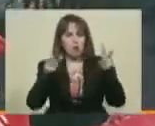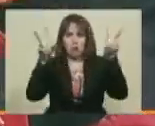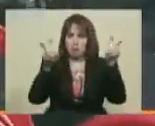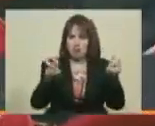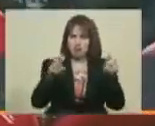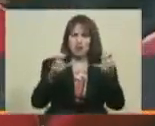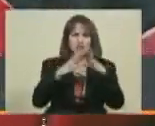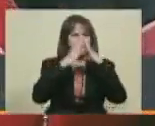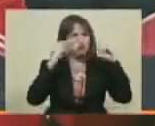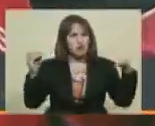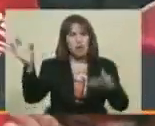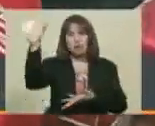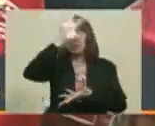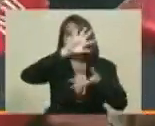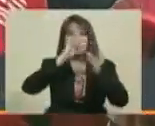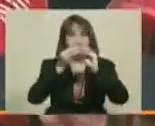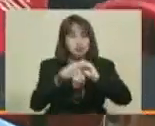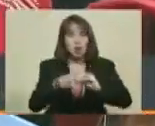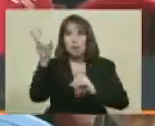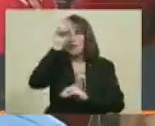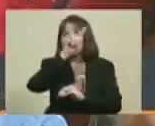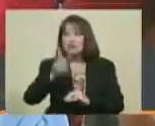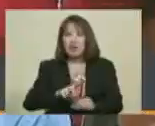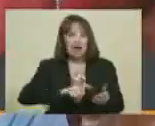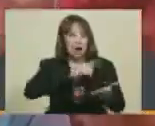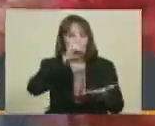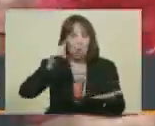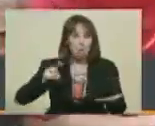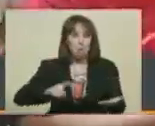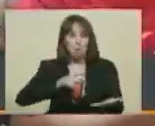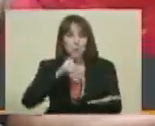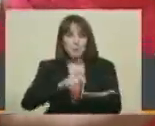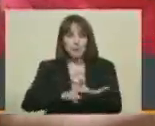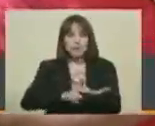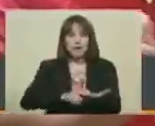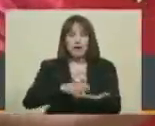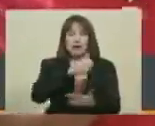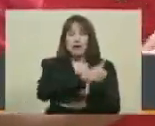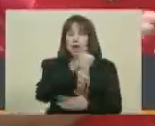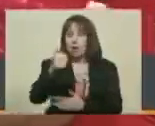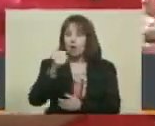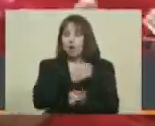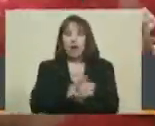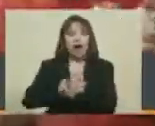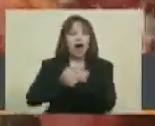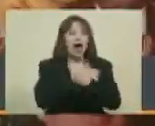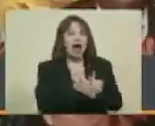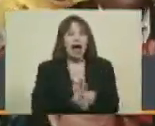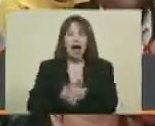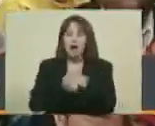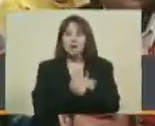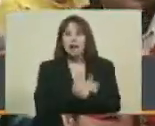Venezuela, un nuevo comienzo de quienes amamos a este país.